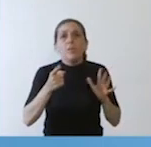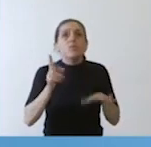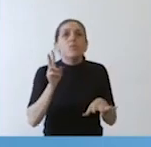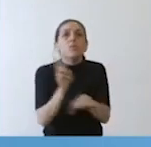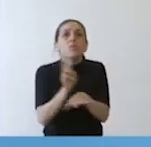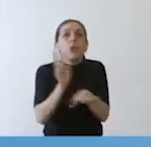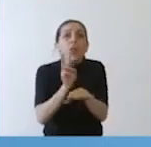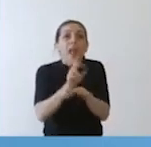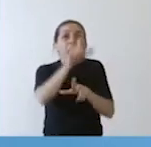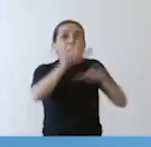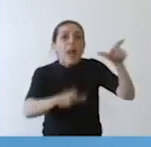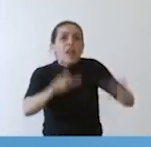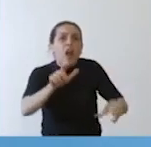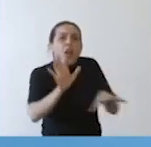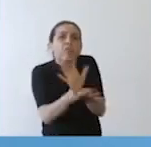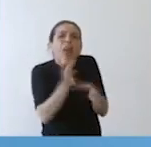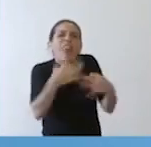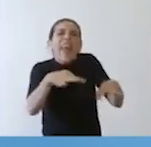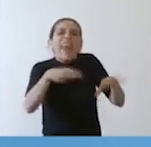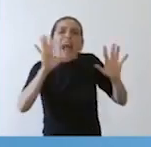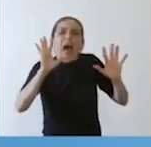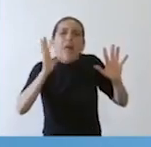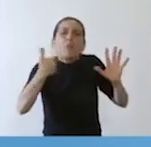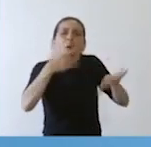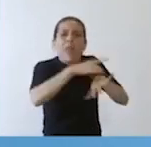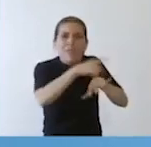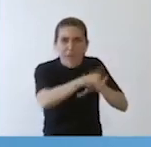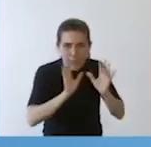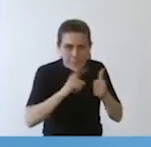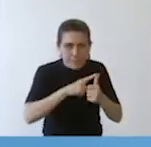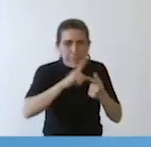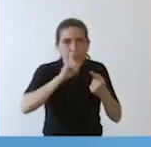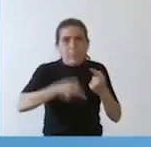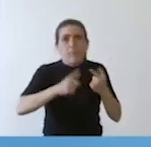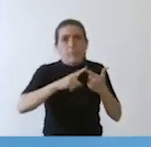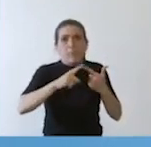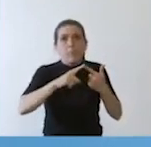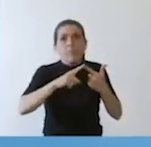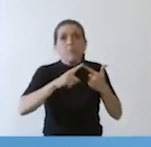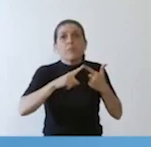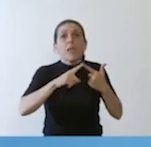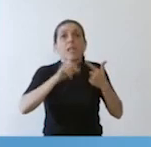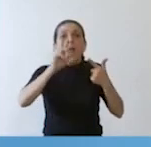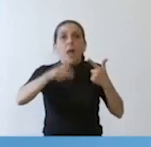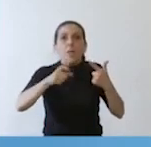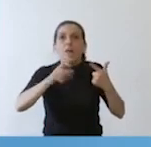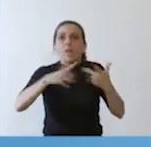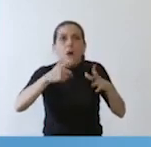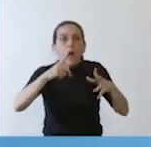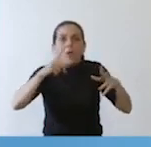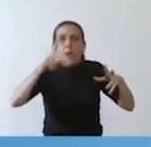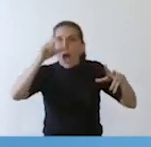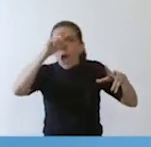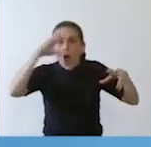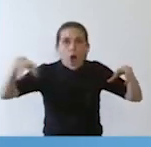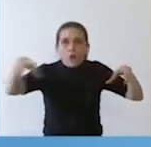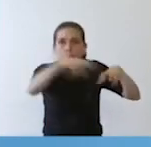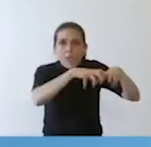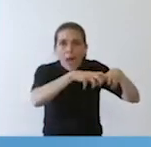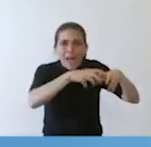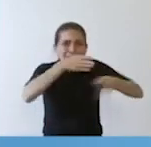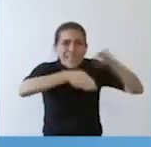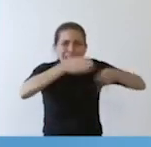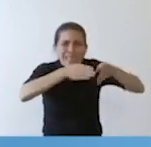proteger a los vulnerables y evitar la sobrecarga del sistema de salud. Proteger a los vulnerables es